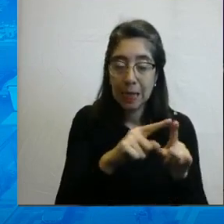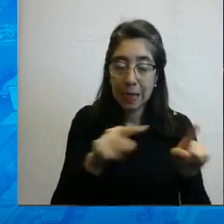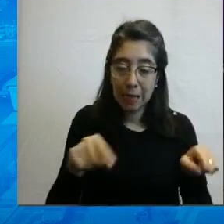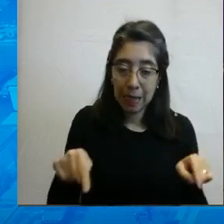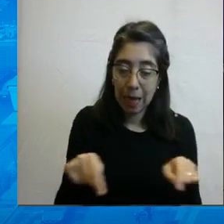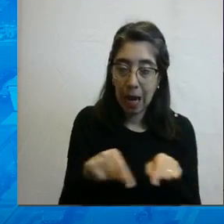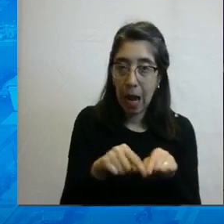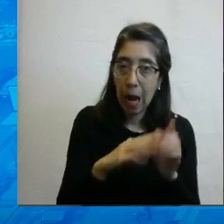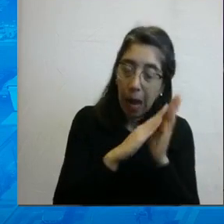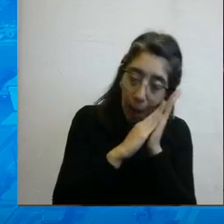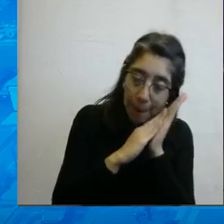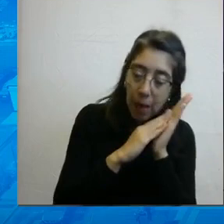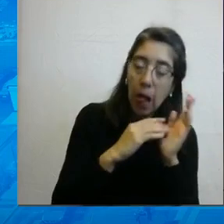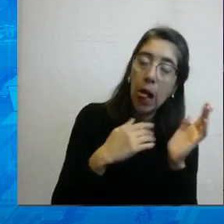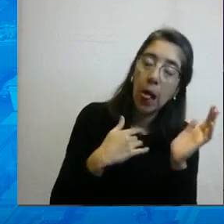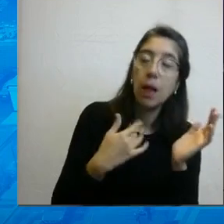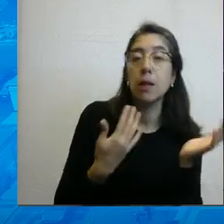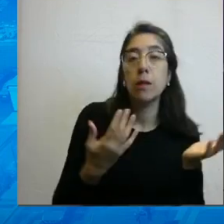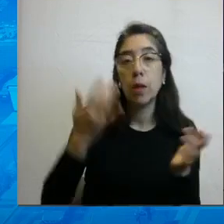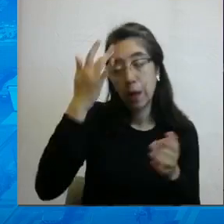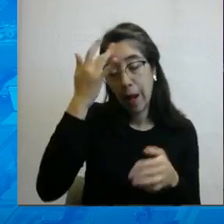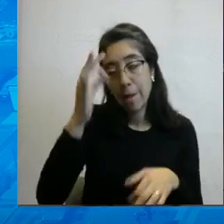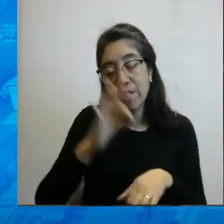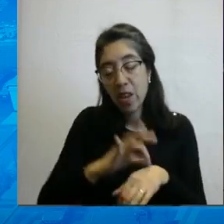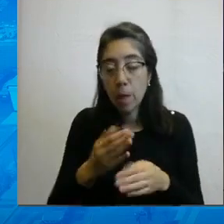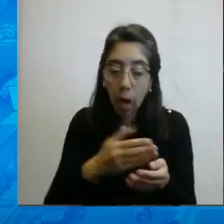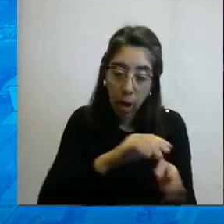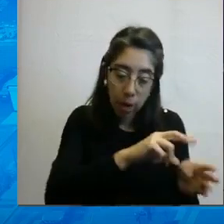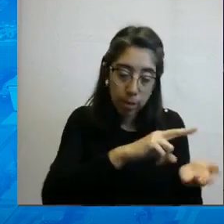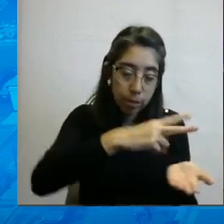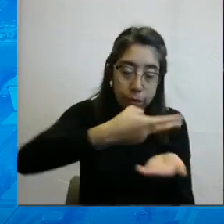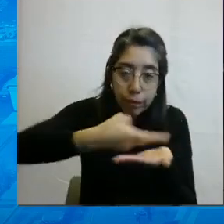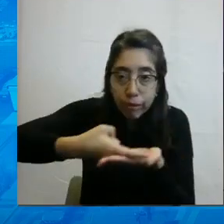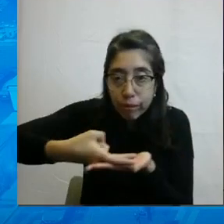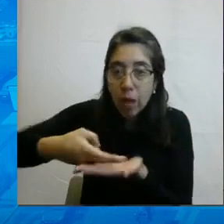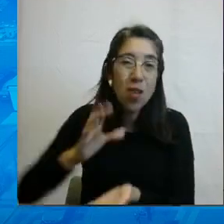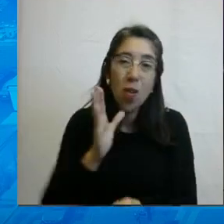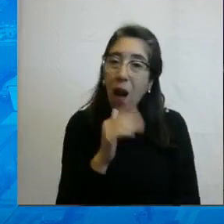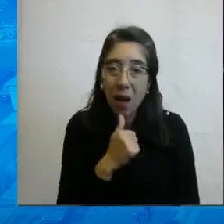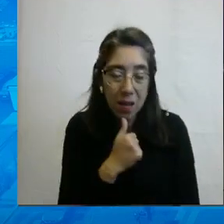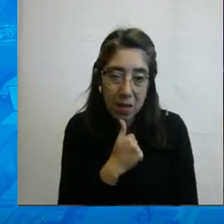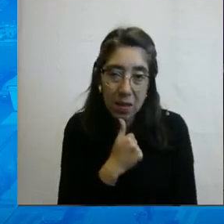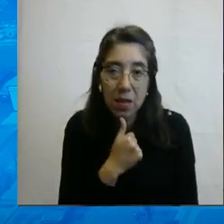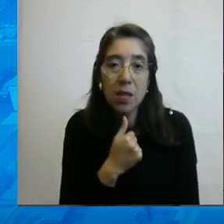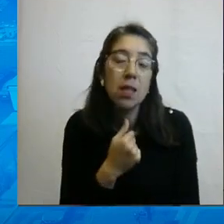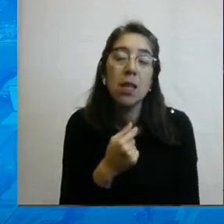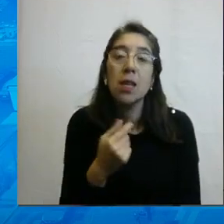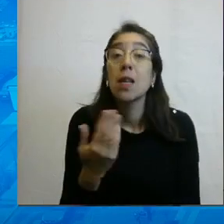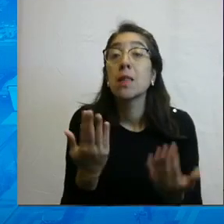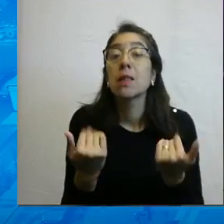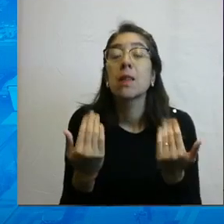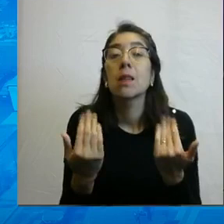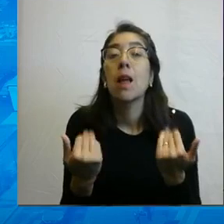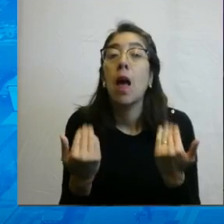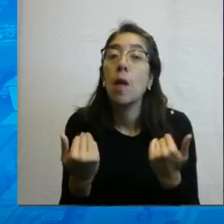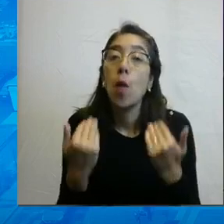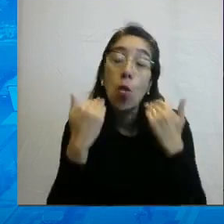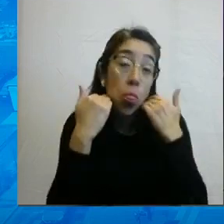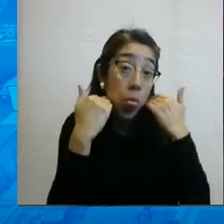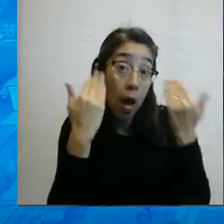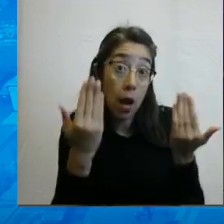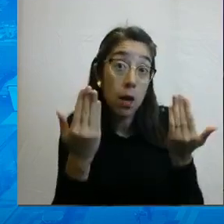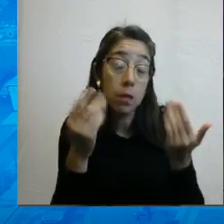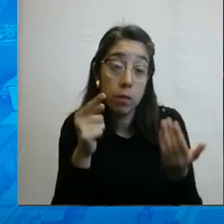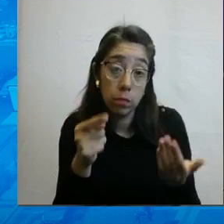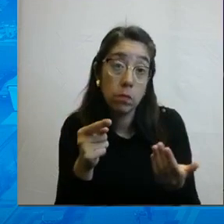enfermos. Si es posible donar el municipio, tener esa conversación con el director del hospital, y si hay que donar una camilla, bueno, sería importante